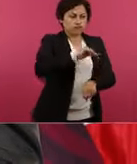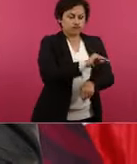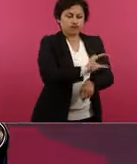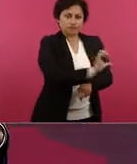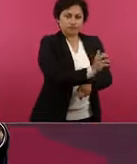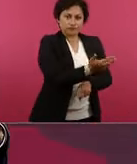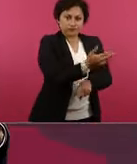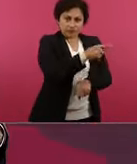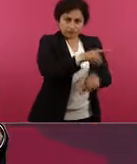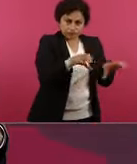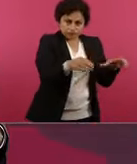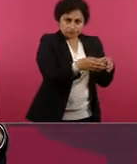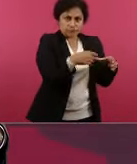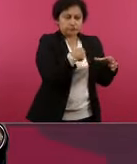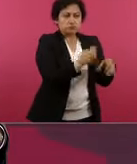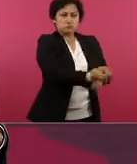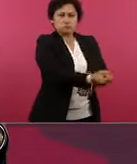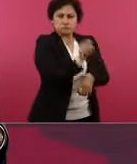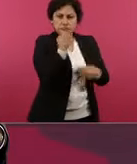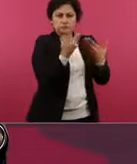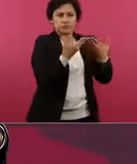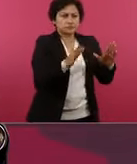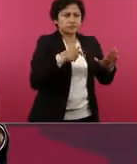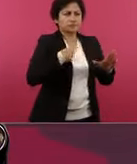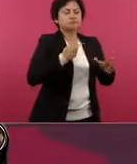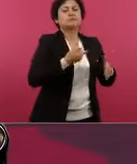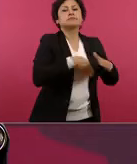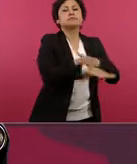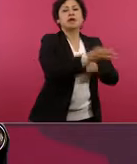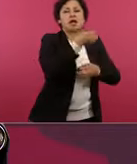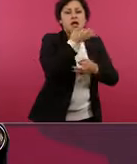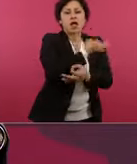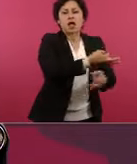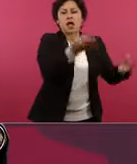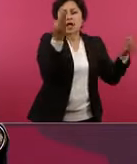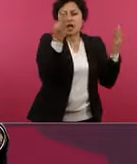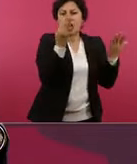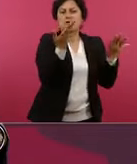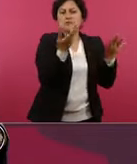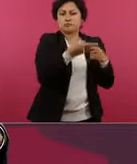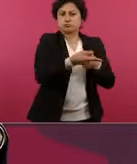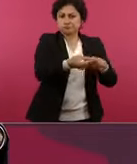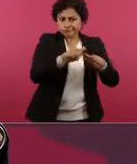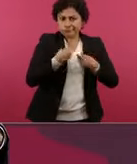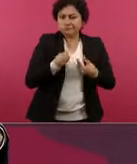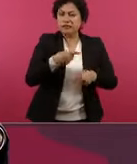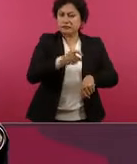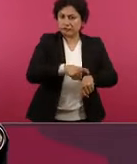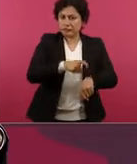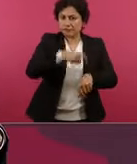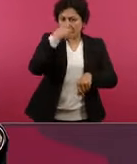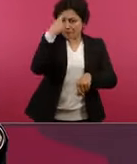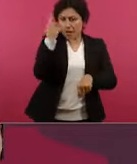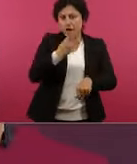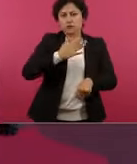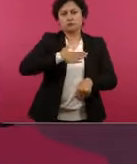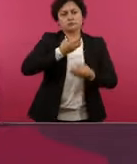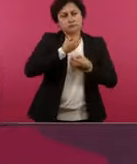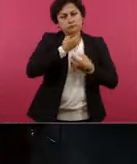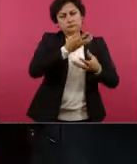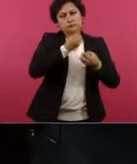abrían espacios, nos daban tiempos en radio, no en todos lados, ¿eh? Ahorita